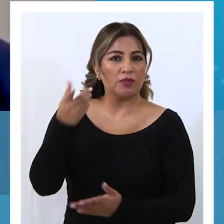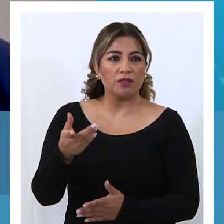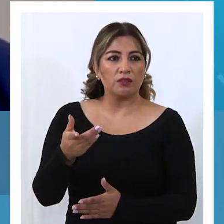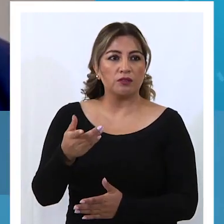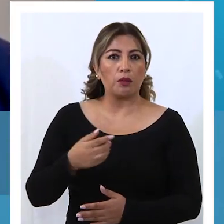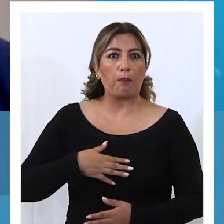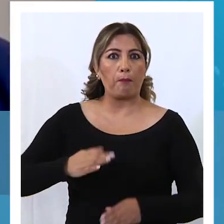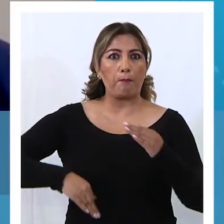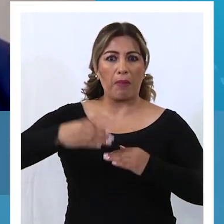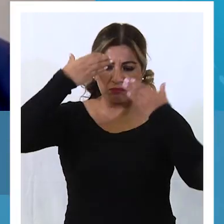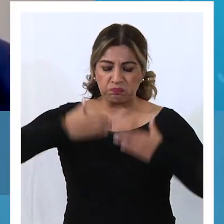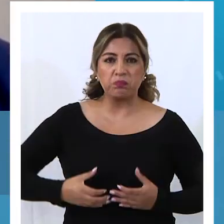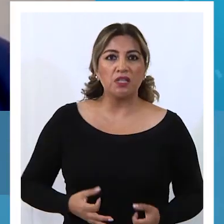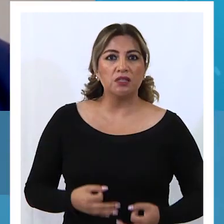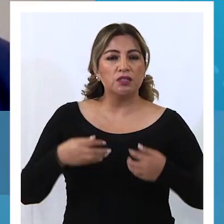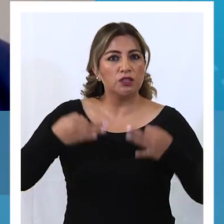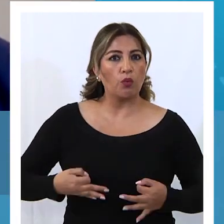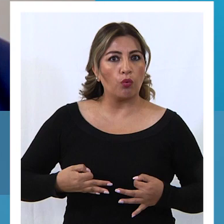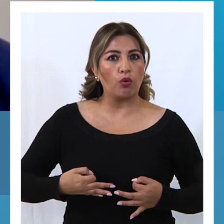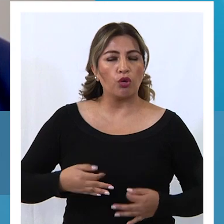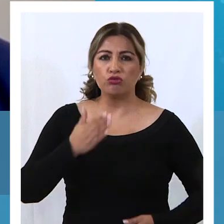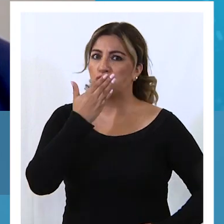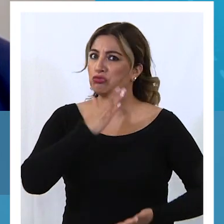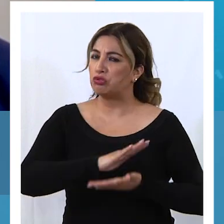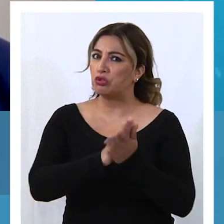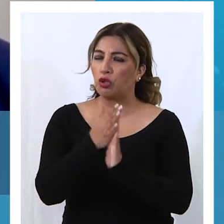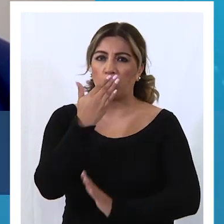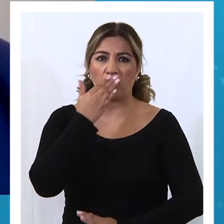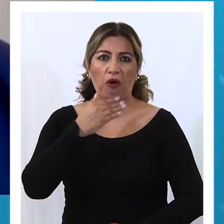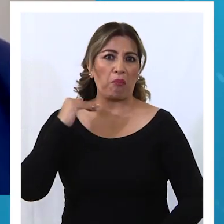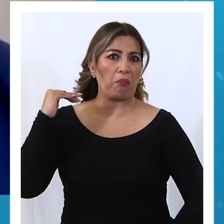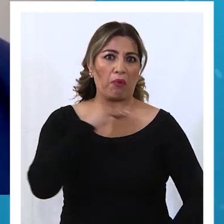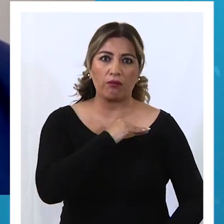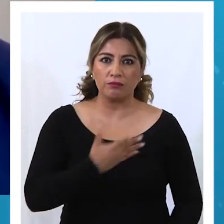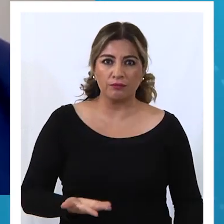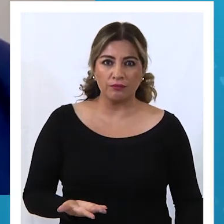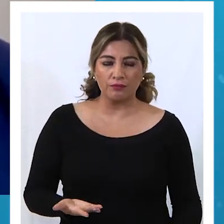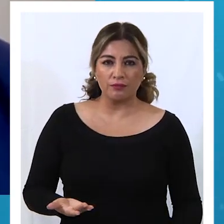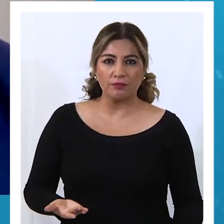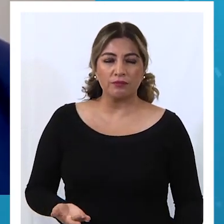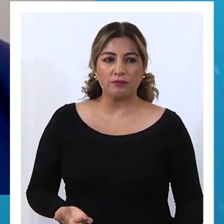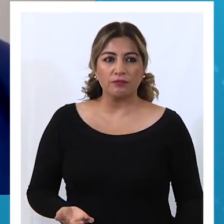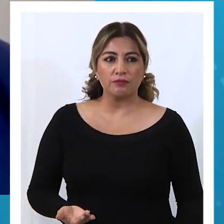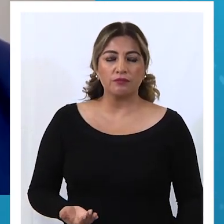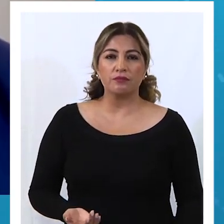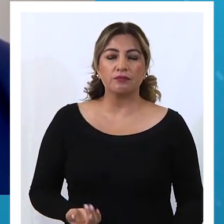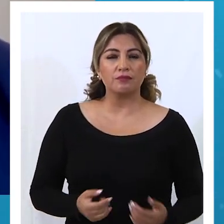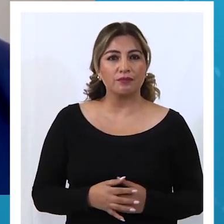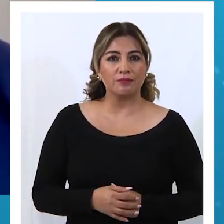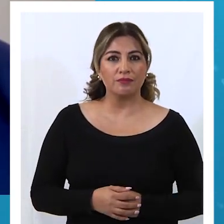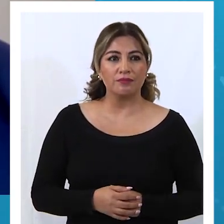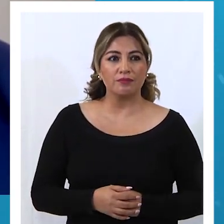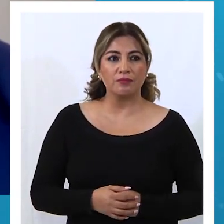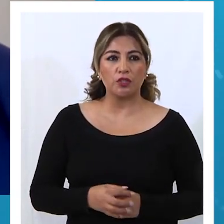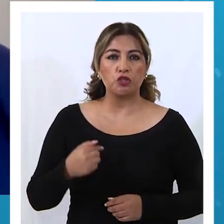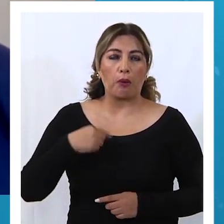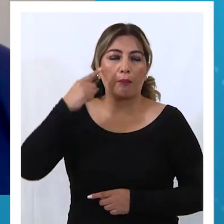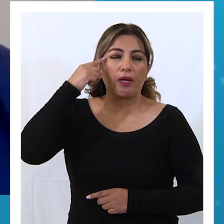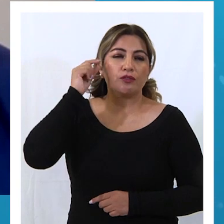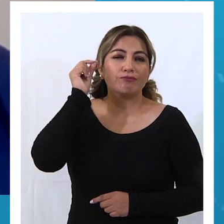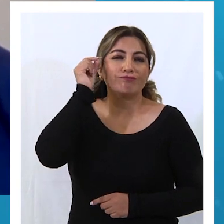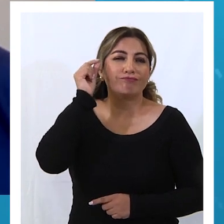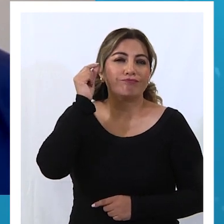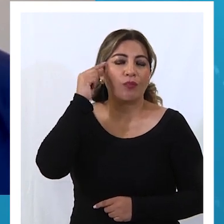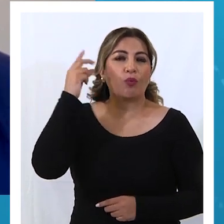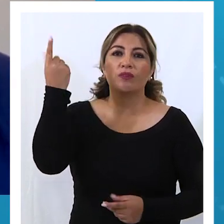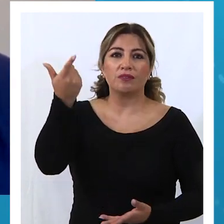imagina de que está más seguro, que todo funciona mejor y que va a pasar más rápido. Uno tiene una cierta idea